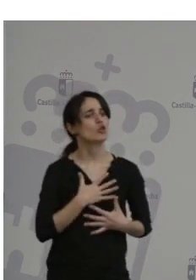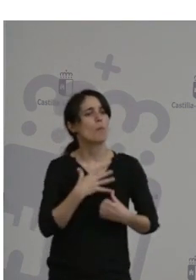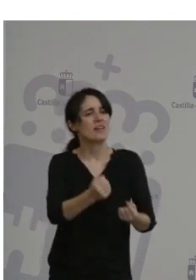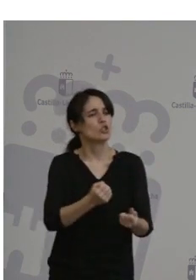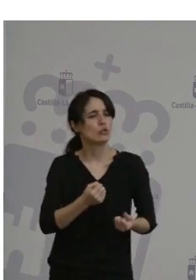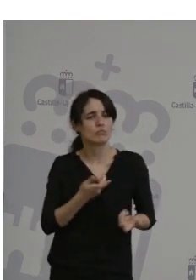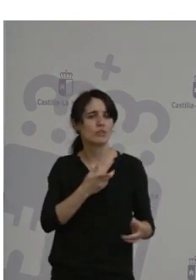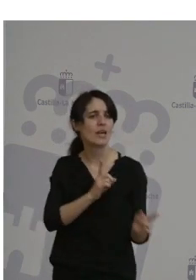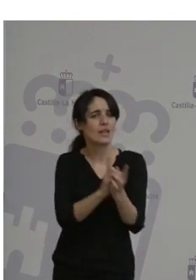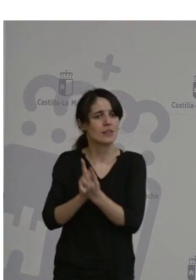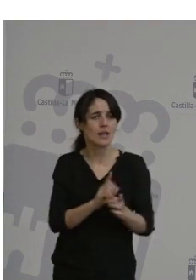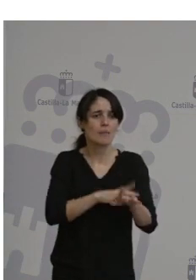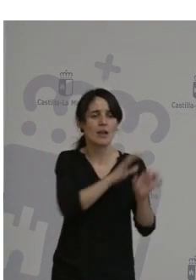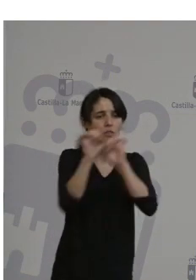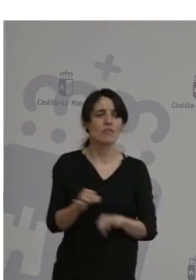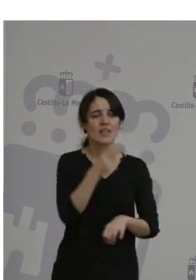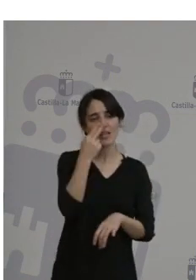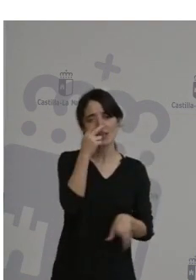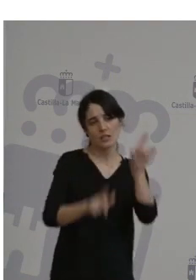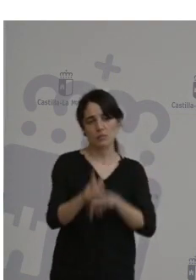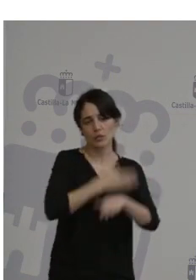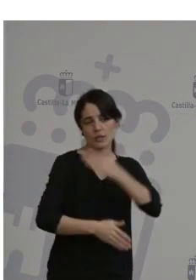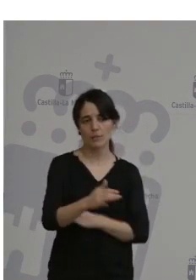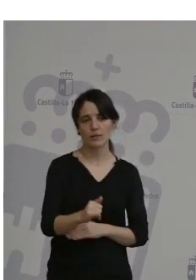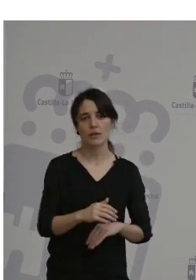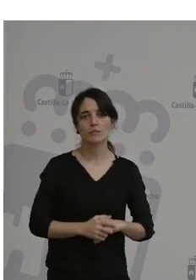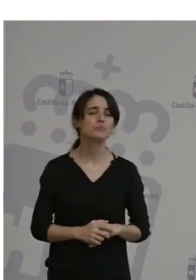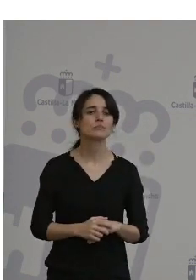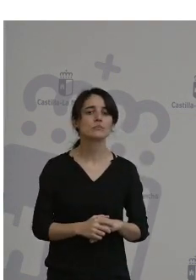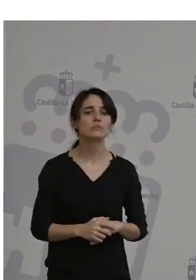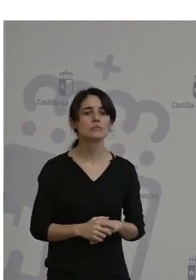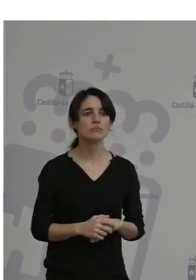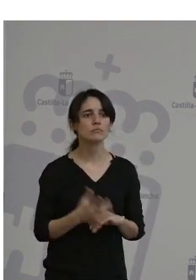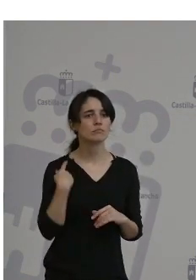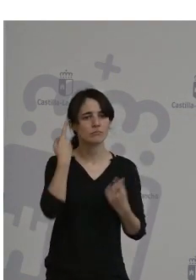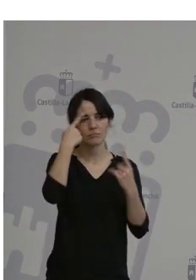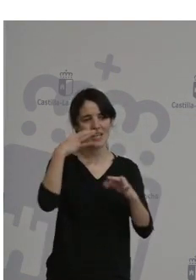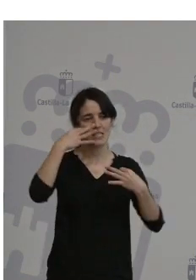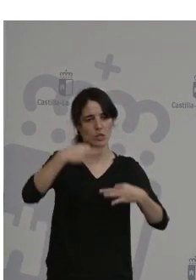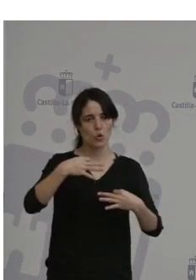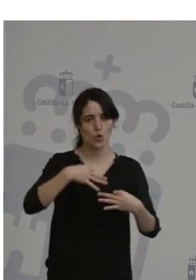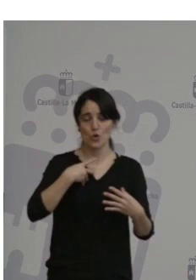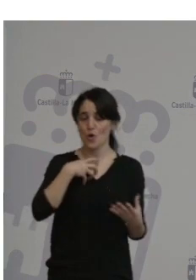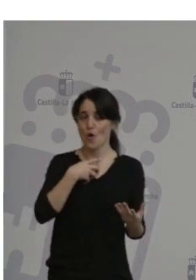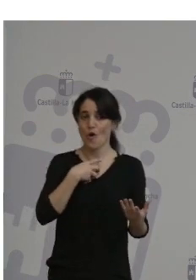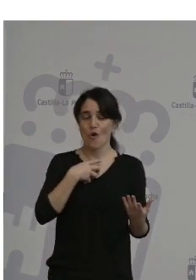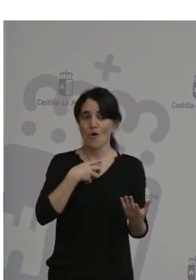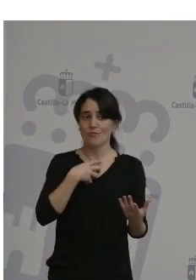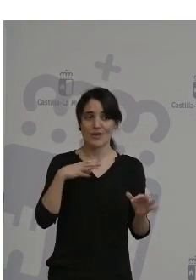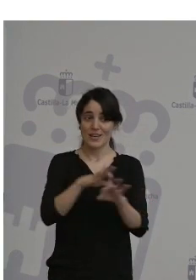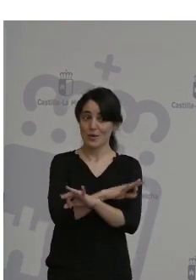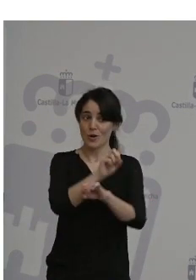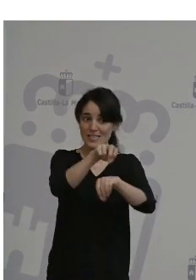de los intereses de estas personas pero estoy convencida de que no me equivoco si os digo que lo que hemos